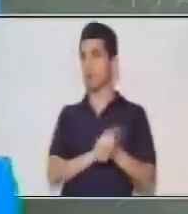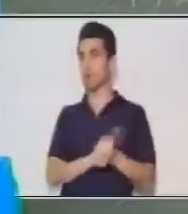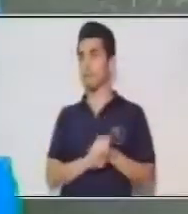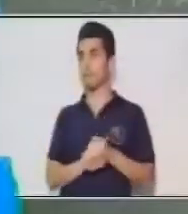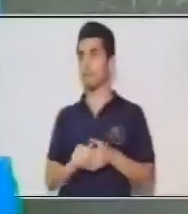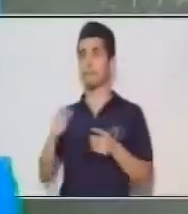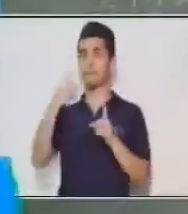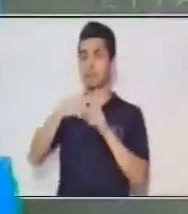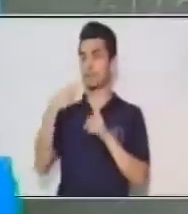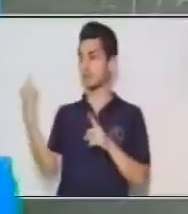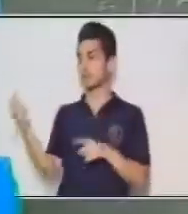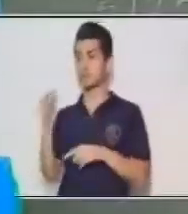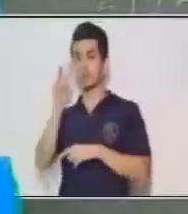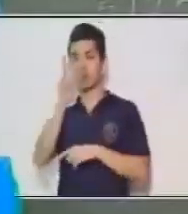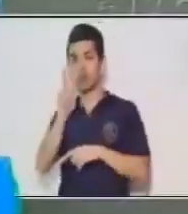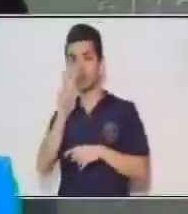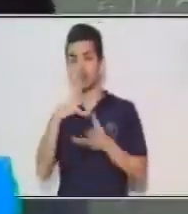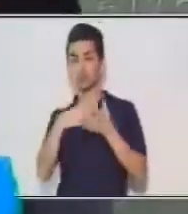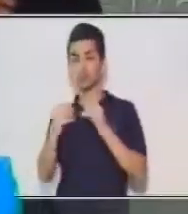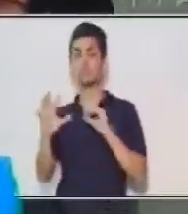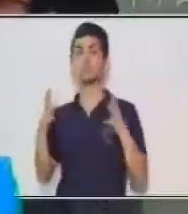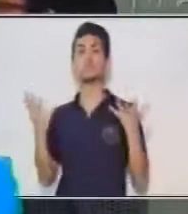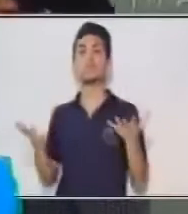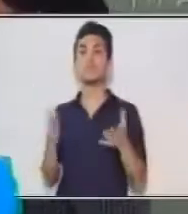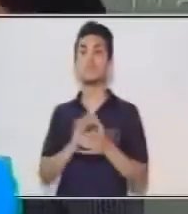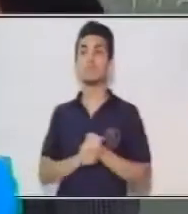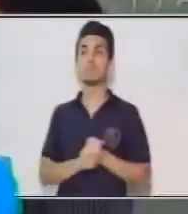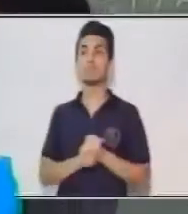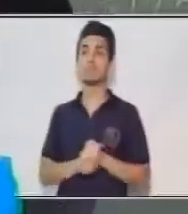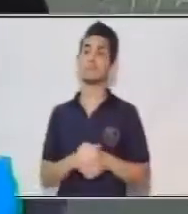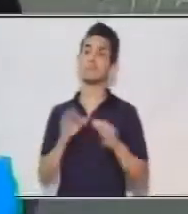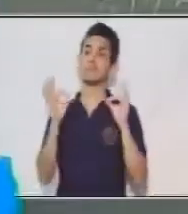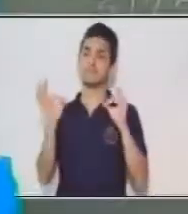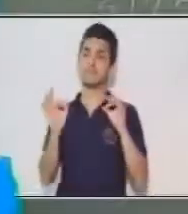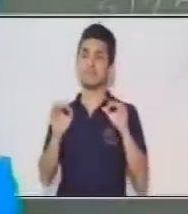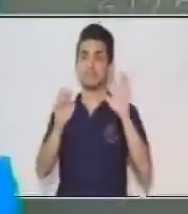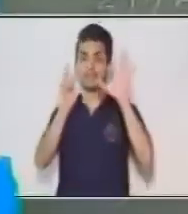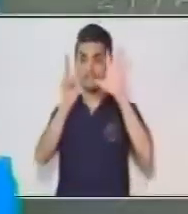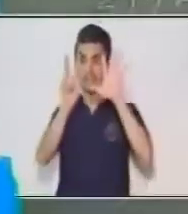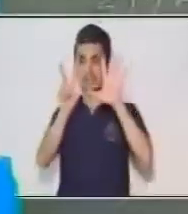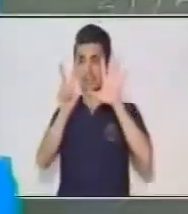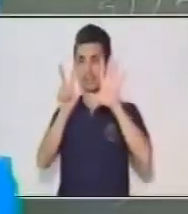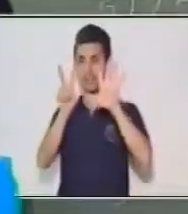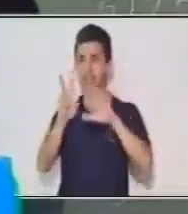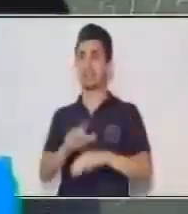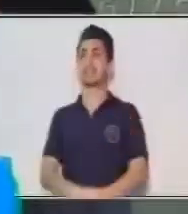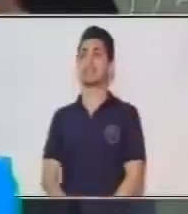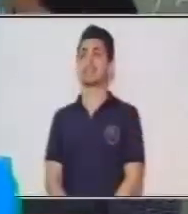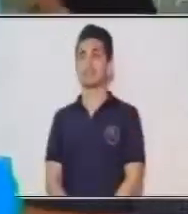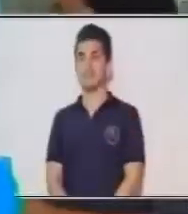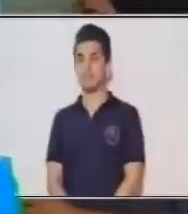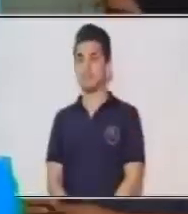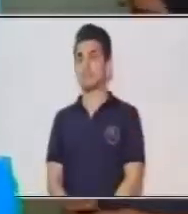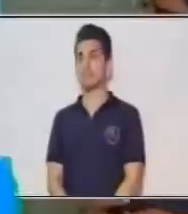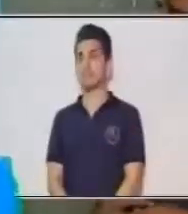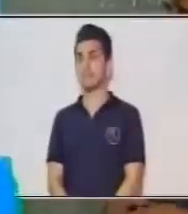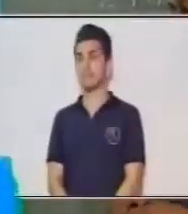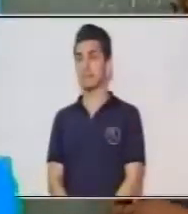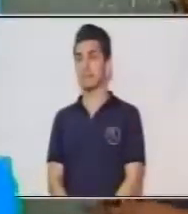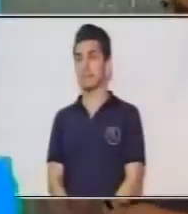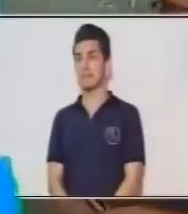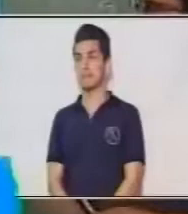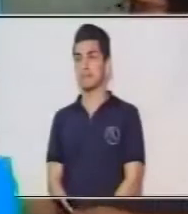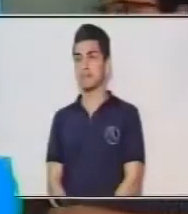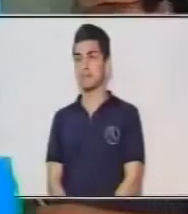más 2, ¿cuánto nos da? Excelente, nos da 7.